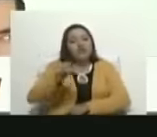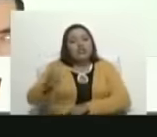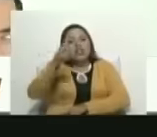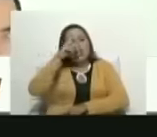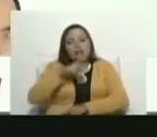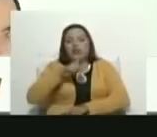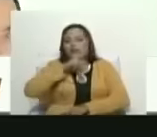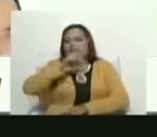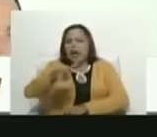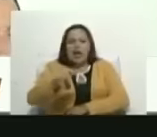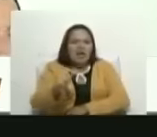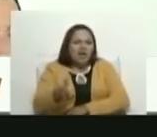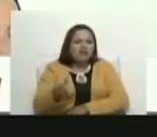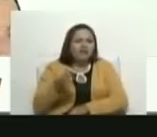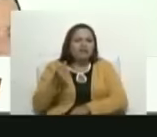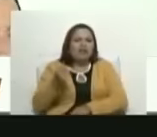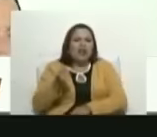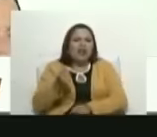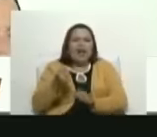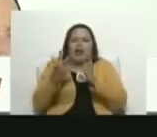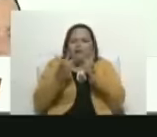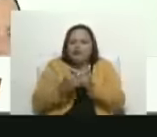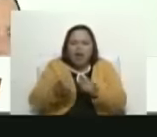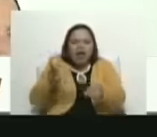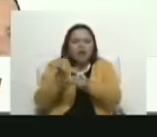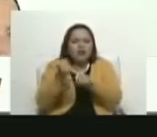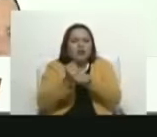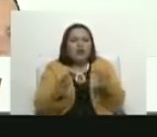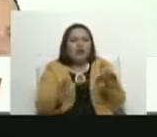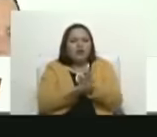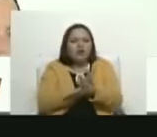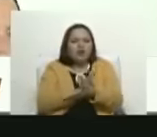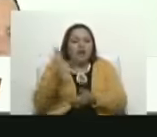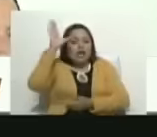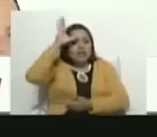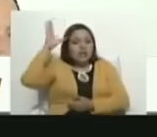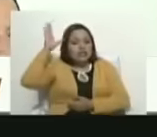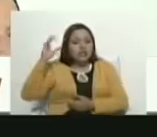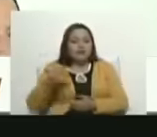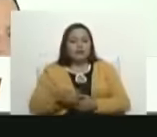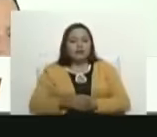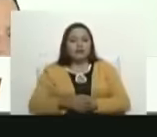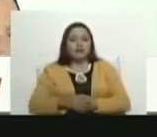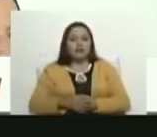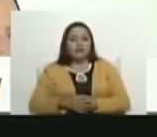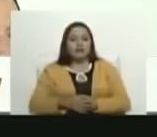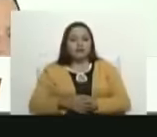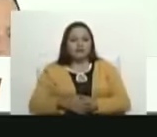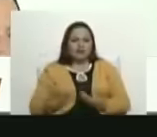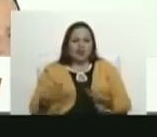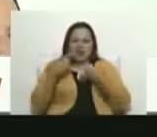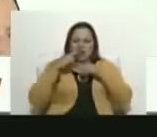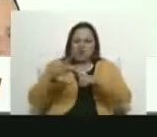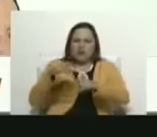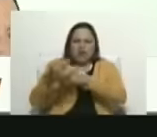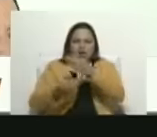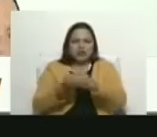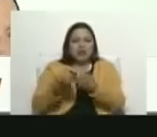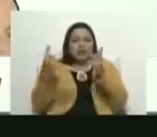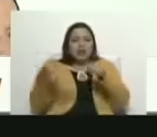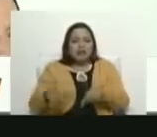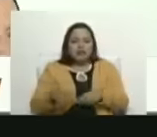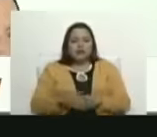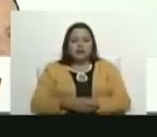mala gestión en lo que tiene que ver de nuestra Cancillería. ¿Qué respuesta le da por allí? Y también en